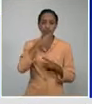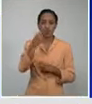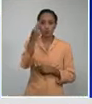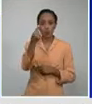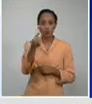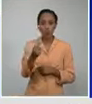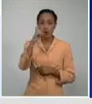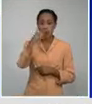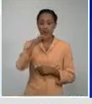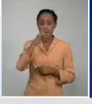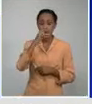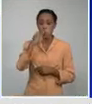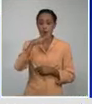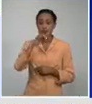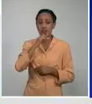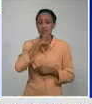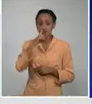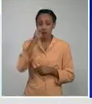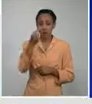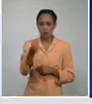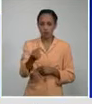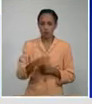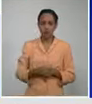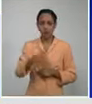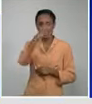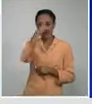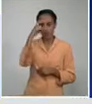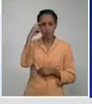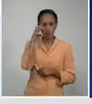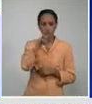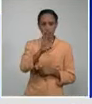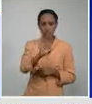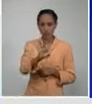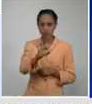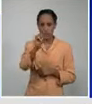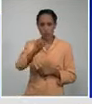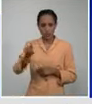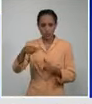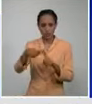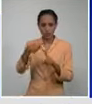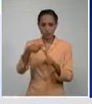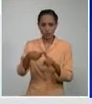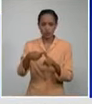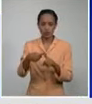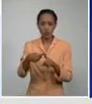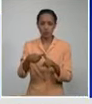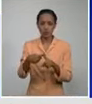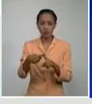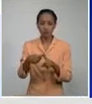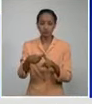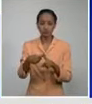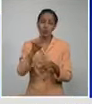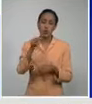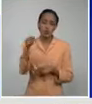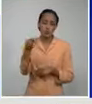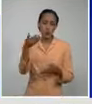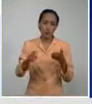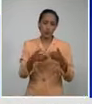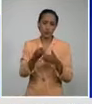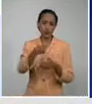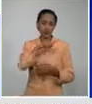ayer. Santi Espíritu, 38 casos, alto, aunque 9 menos que la jornada anterior. El mayor número